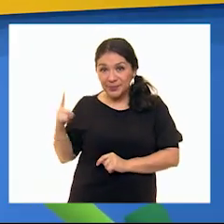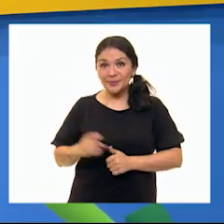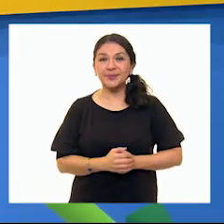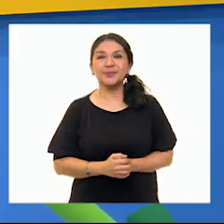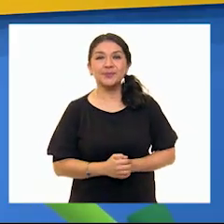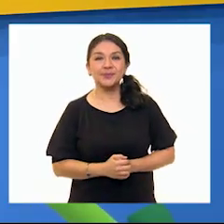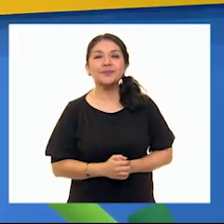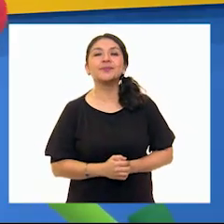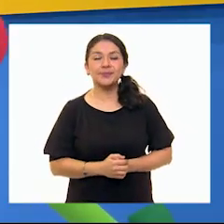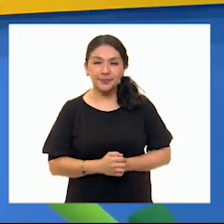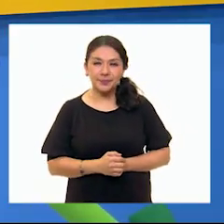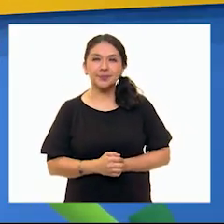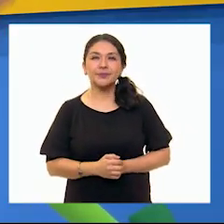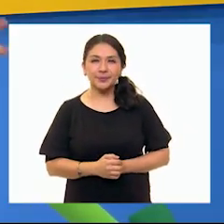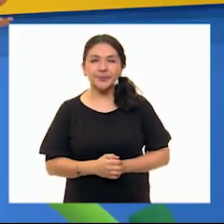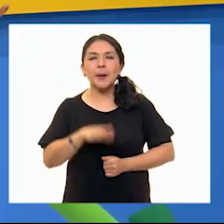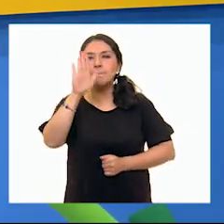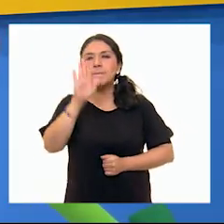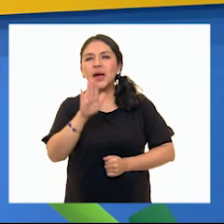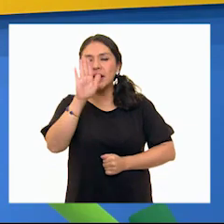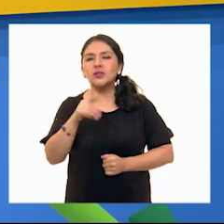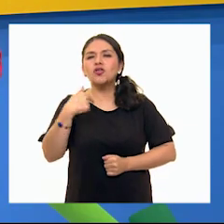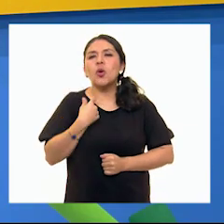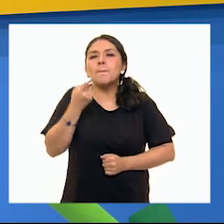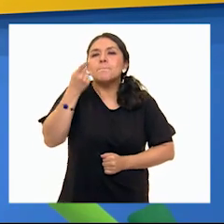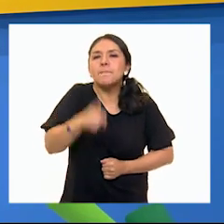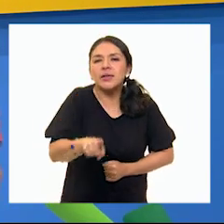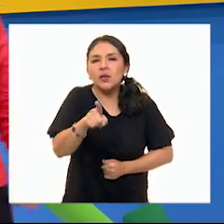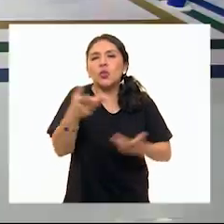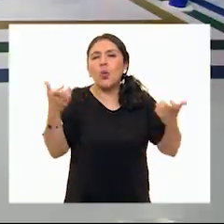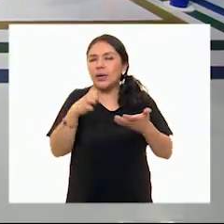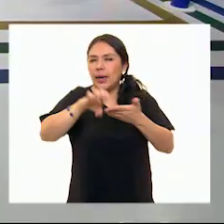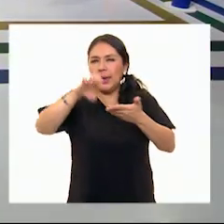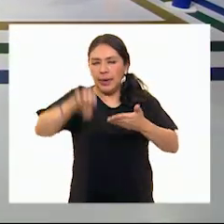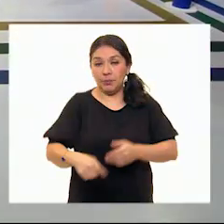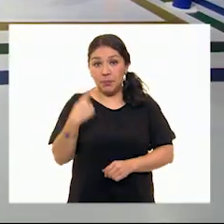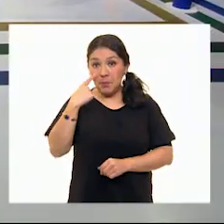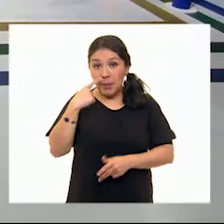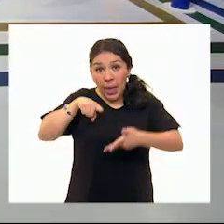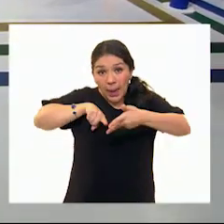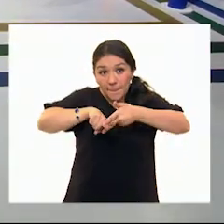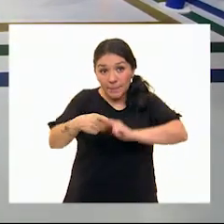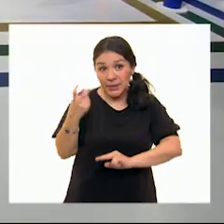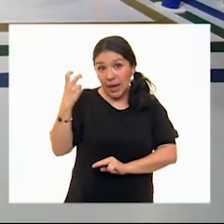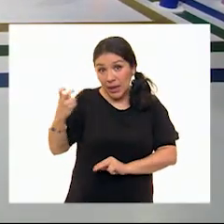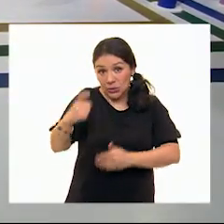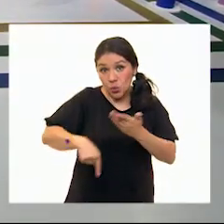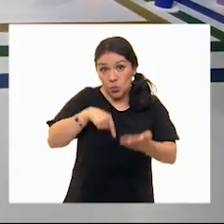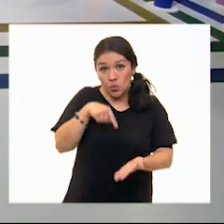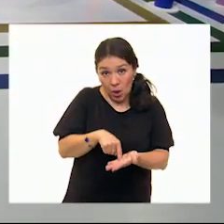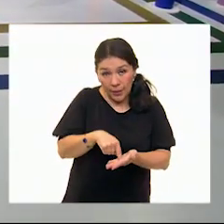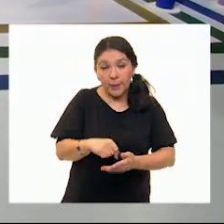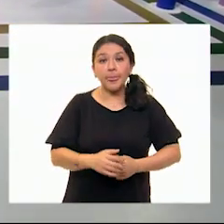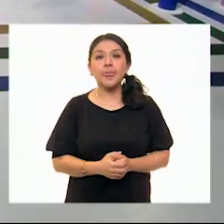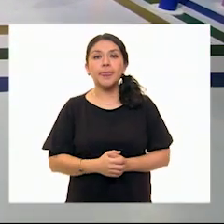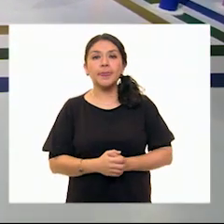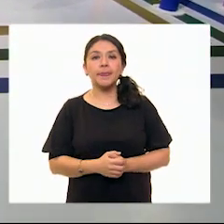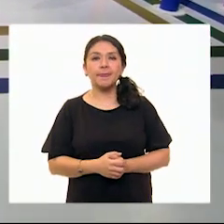bien. Y vas a realizar el recorrido como se indique. Por ejemplo, Jorge, aquí vas a iniciar porque esta es la zona de salida. Si yo te digo